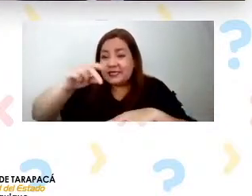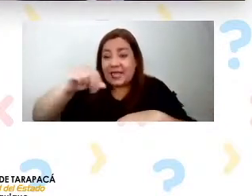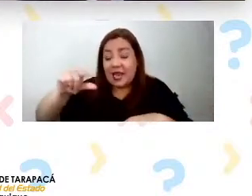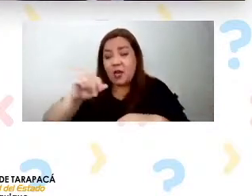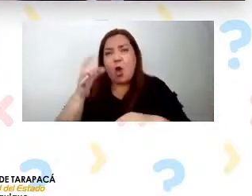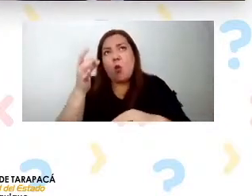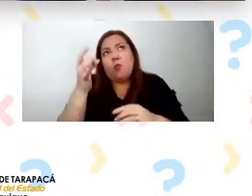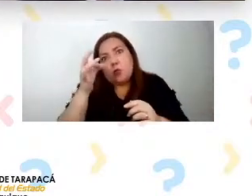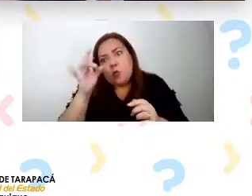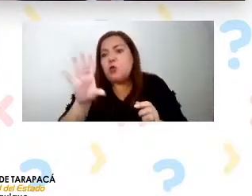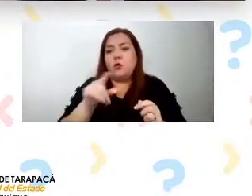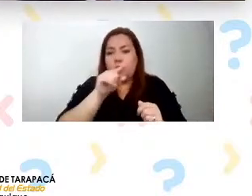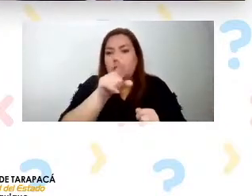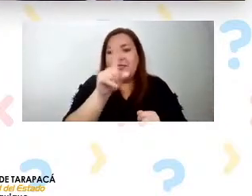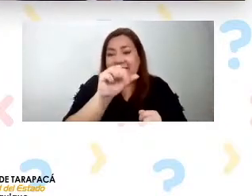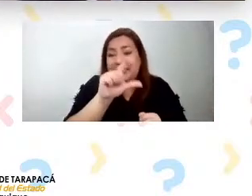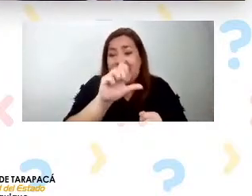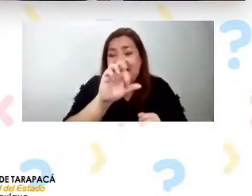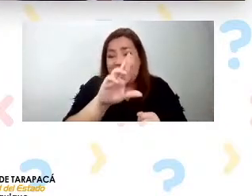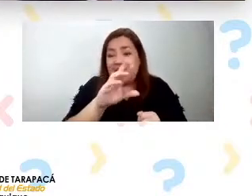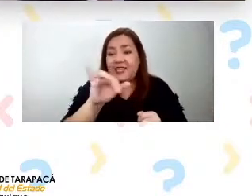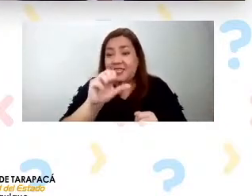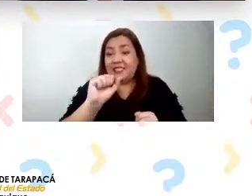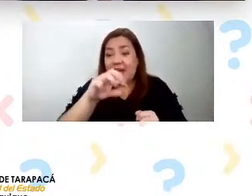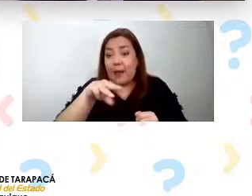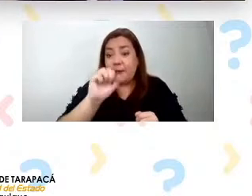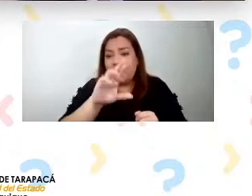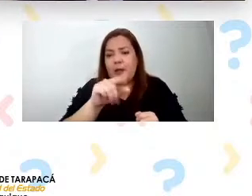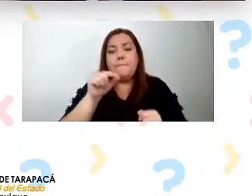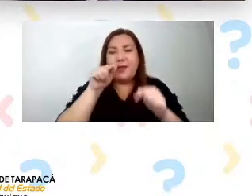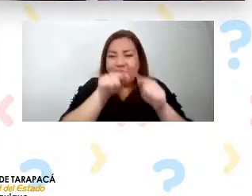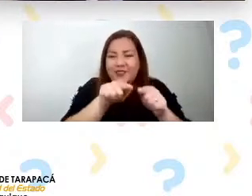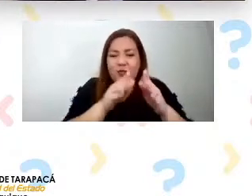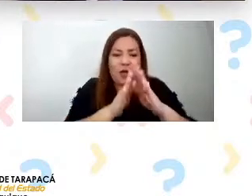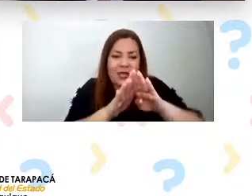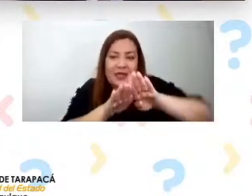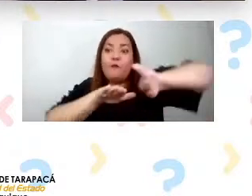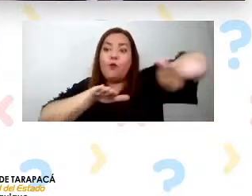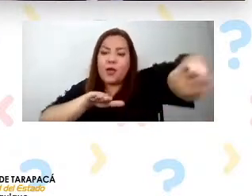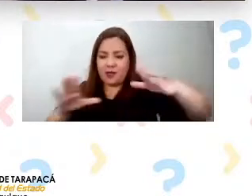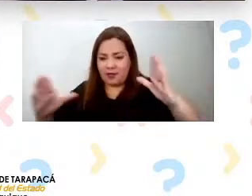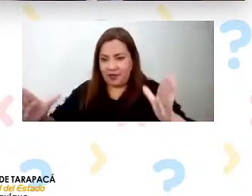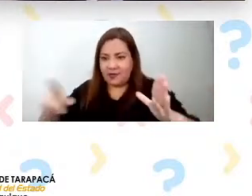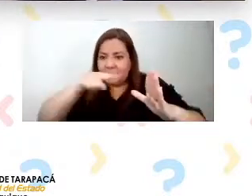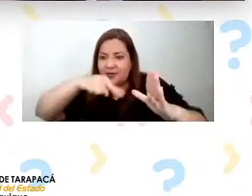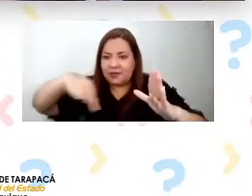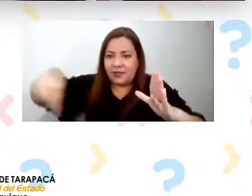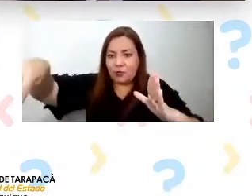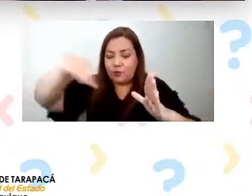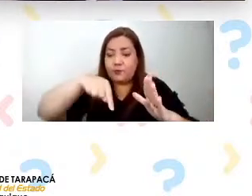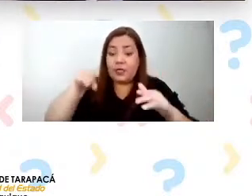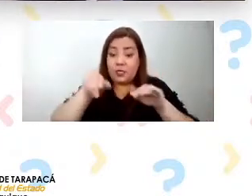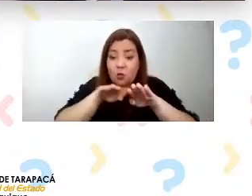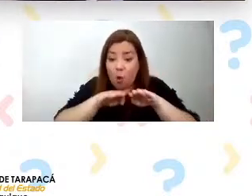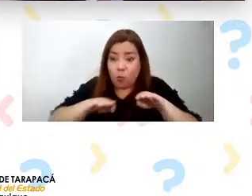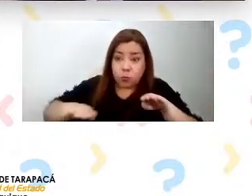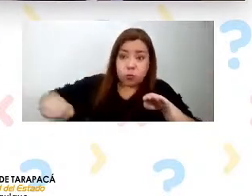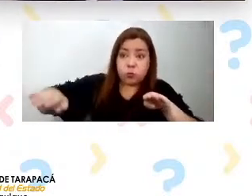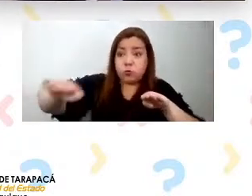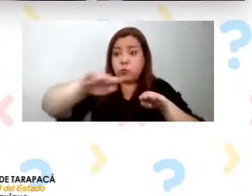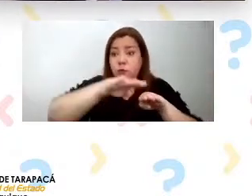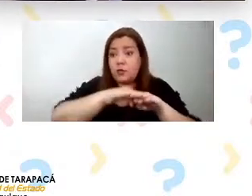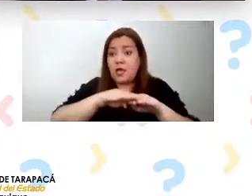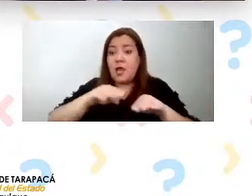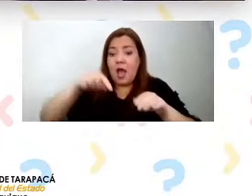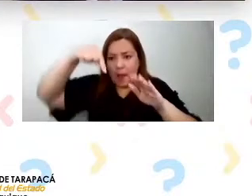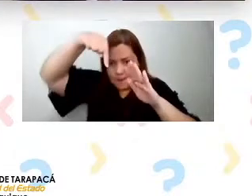los puqueos, pero estas quedan fuera de esta región. La superficie de este gran acuífero es de 4.000 kilómetros